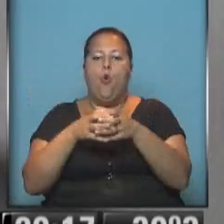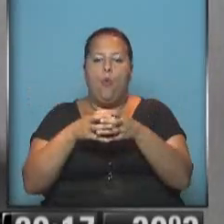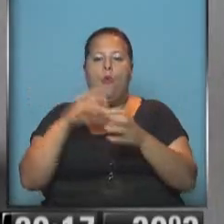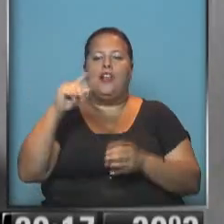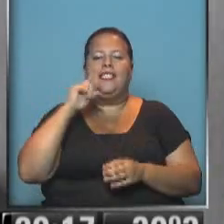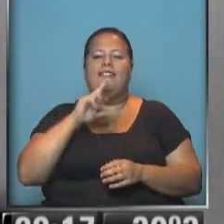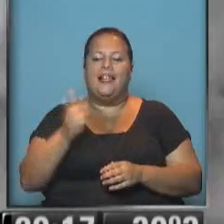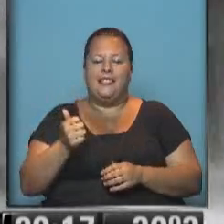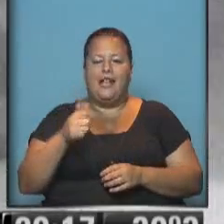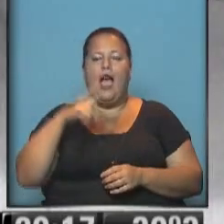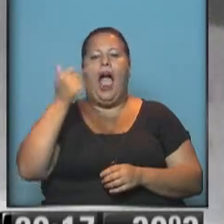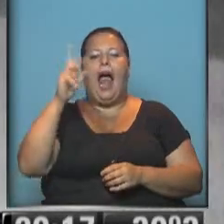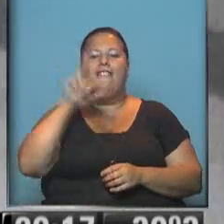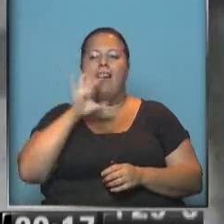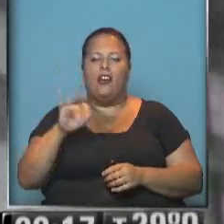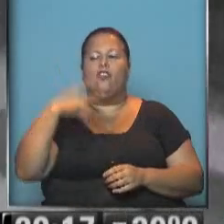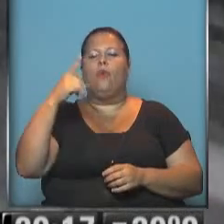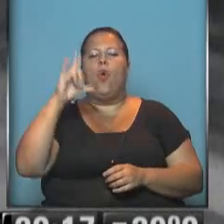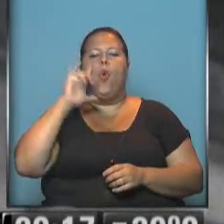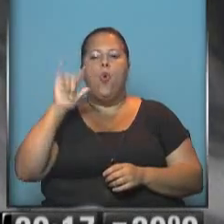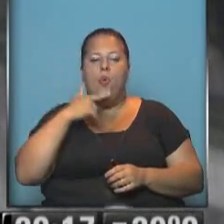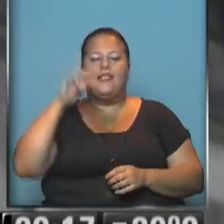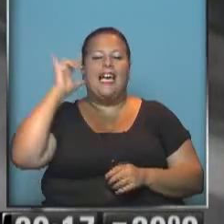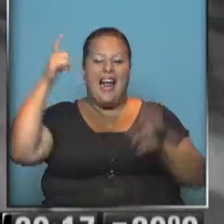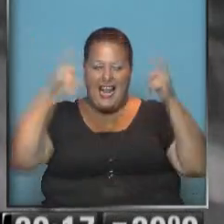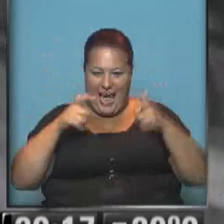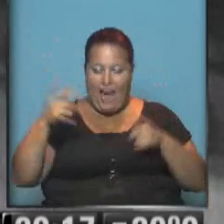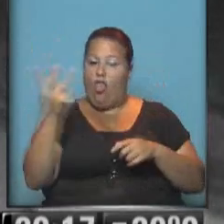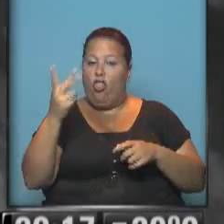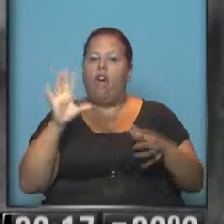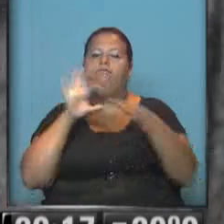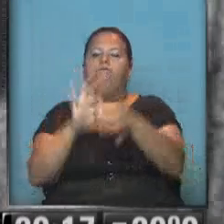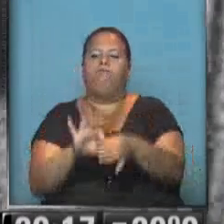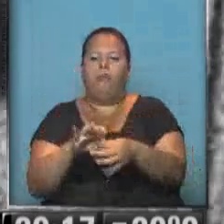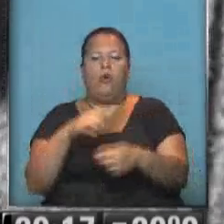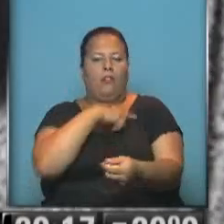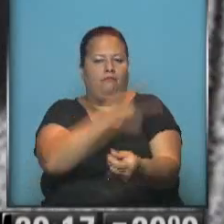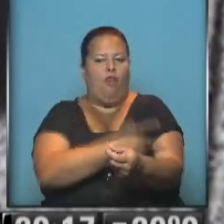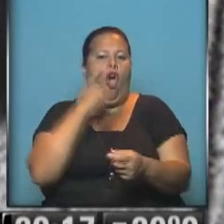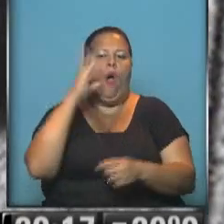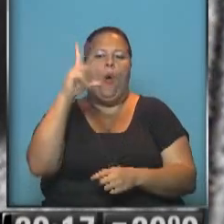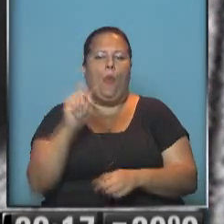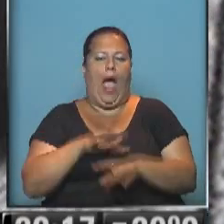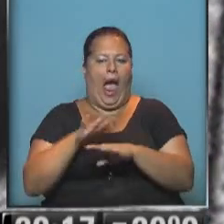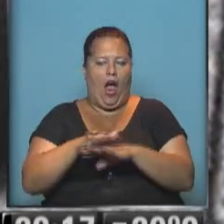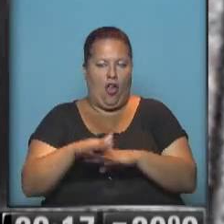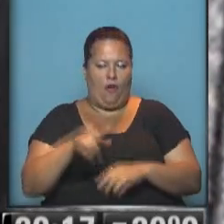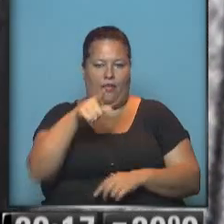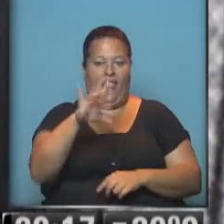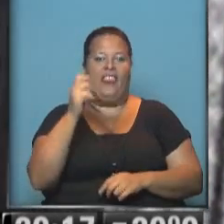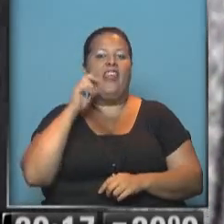Civita, Alberto Doretti y Luis Rey, estos dos últimos vinculados con un poderoso banquero, David Graiver.